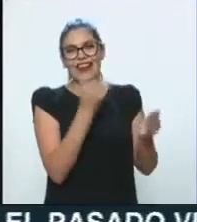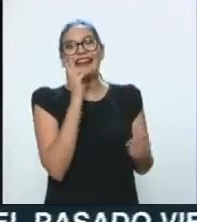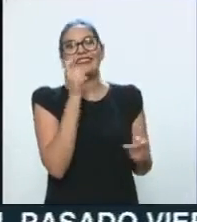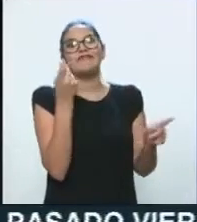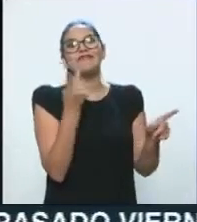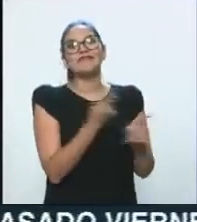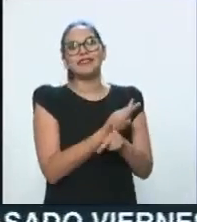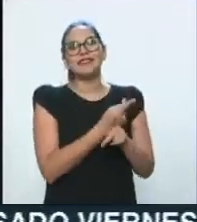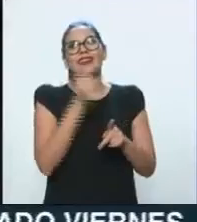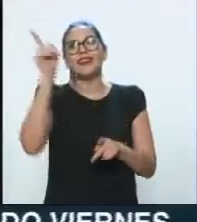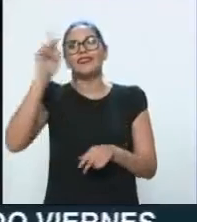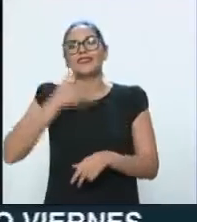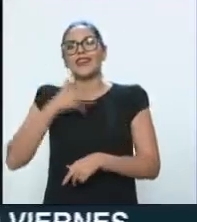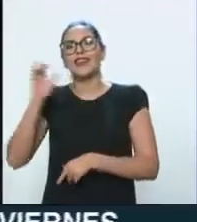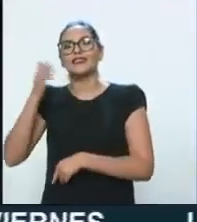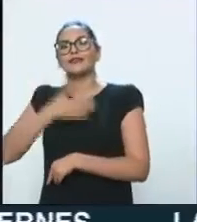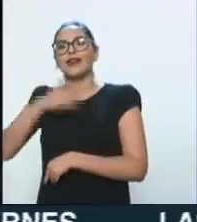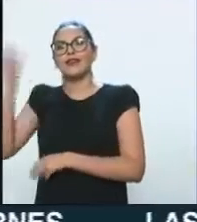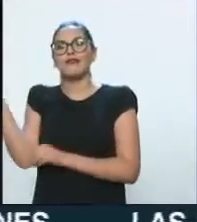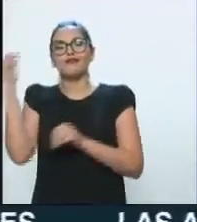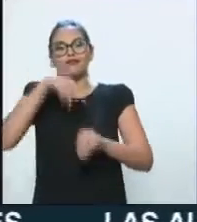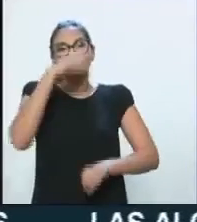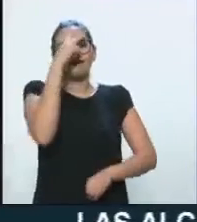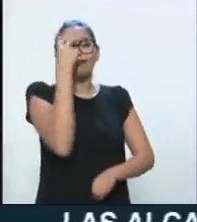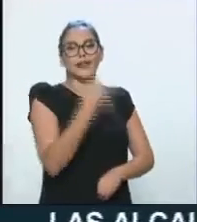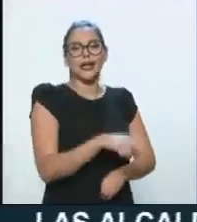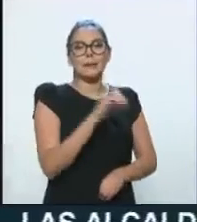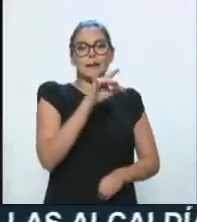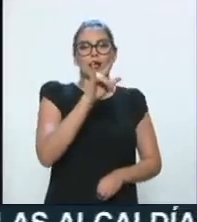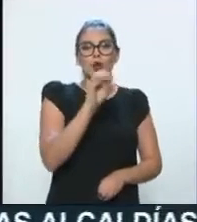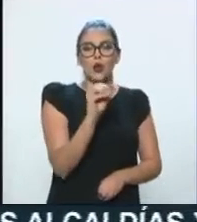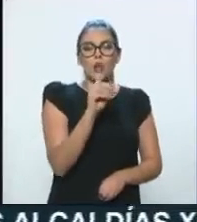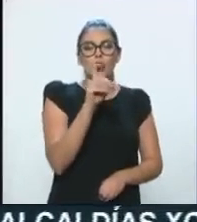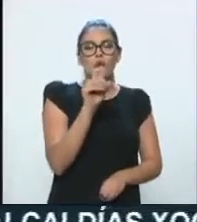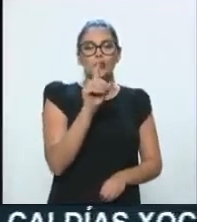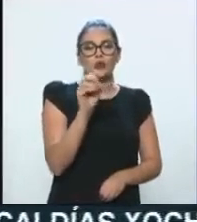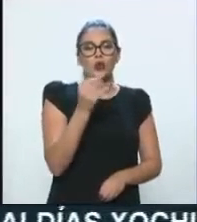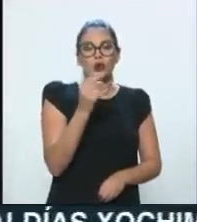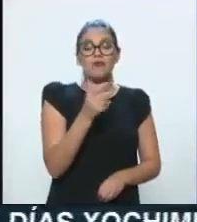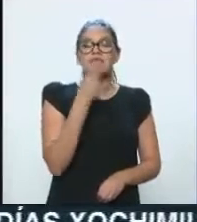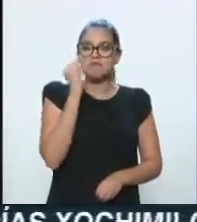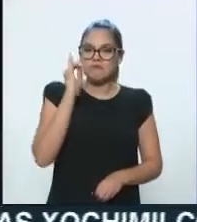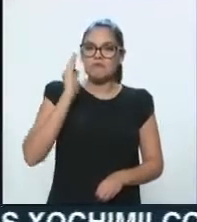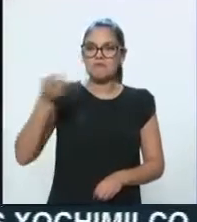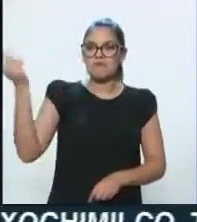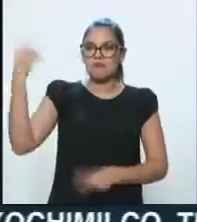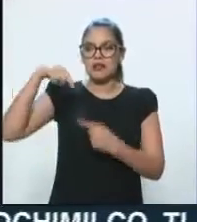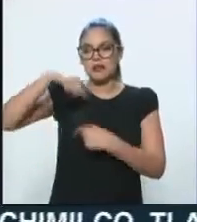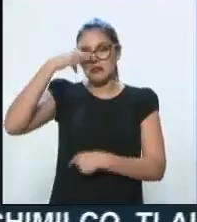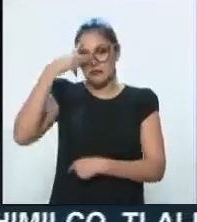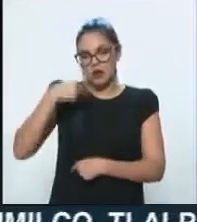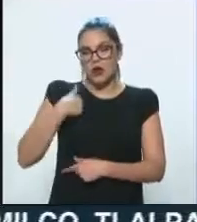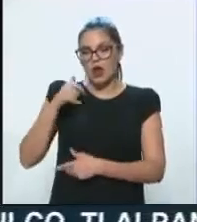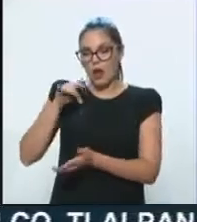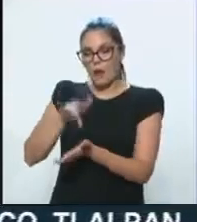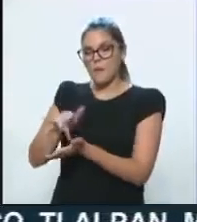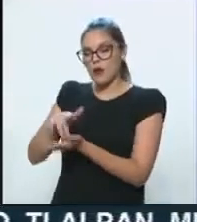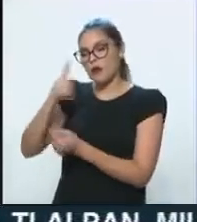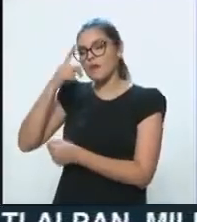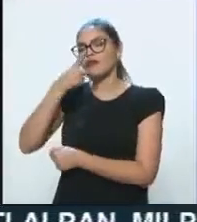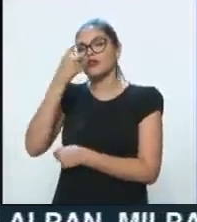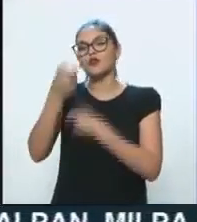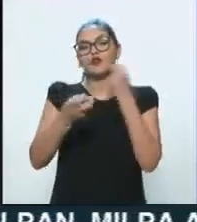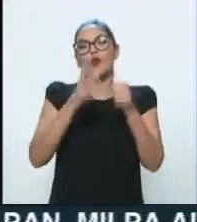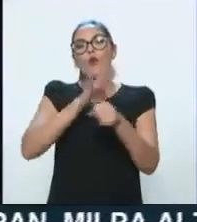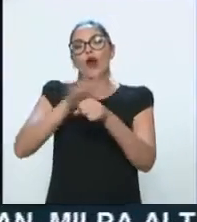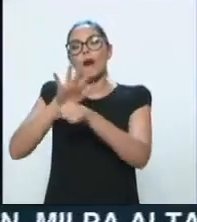extraditación de emilio lozoya austin ya dijo que sí que lo traigan a mexico y que va a cooperar en la investigación oye pero pero a